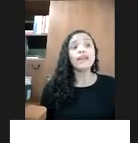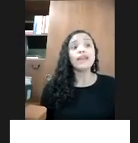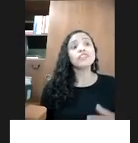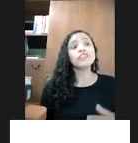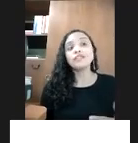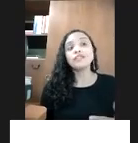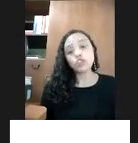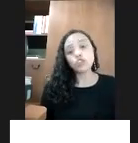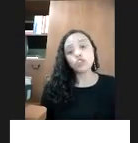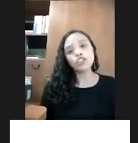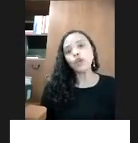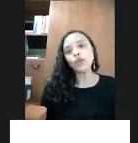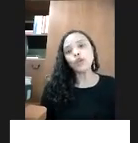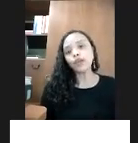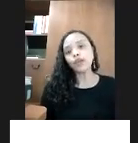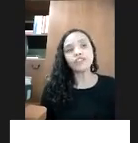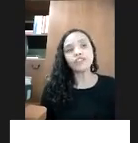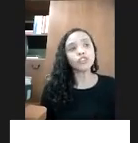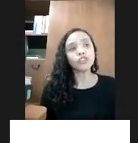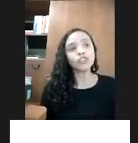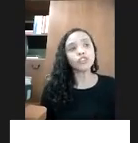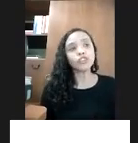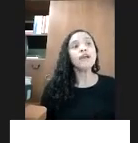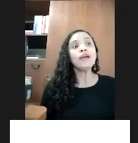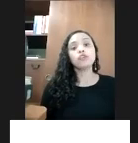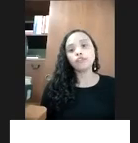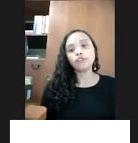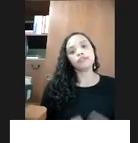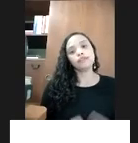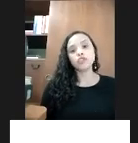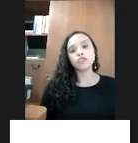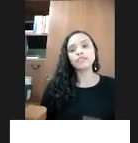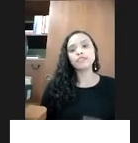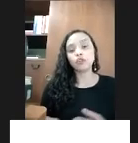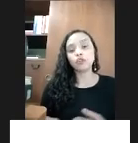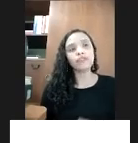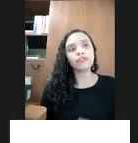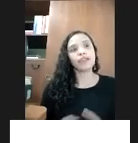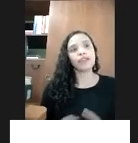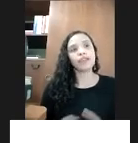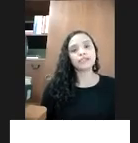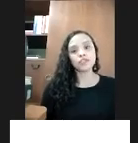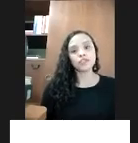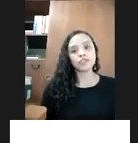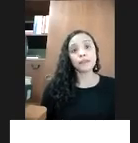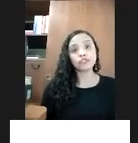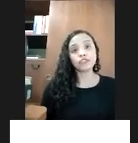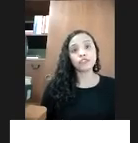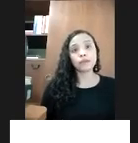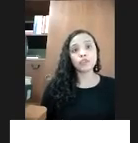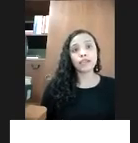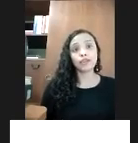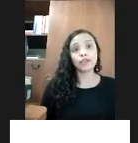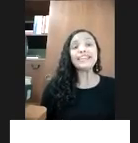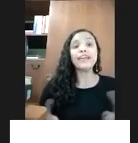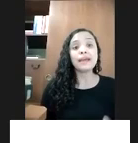El 88% de los encuestados manifestó que sufre de interrupciones constantes en el servicio, en la prestación de servicio